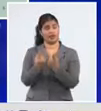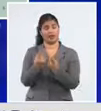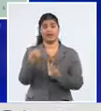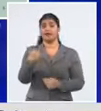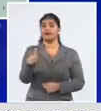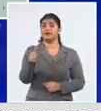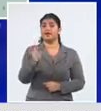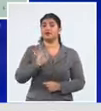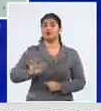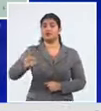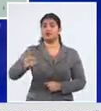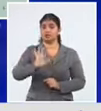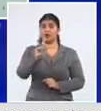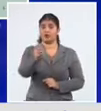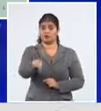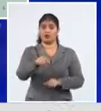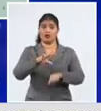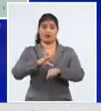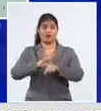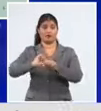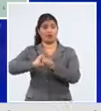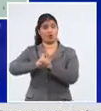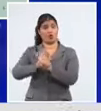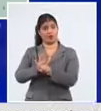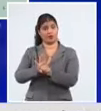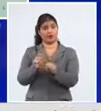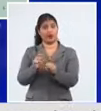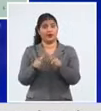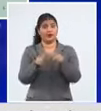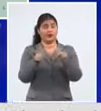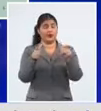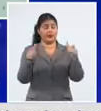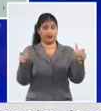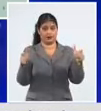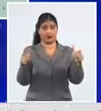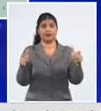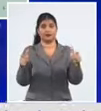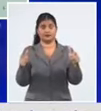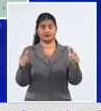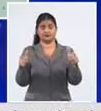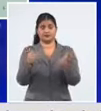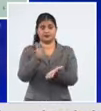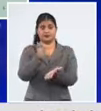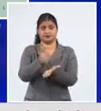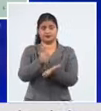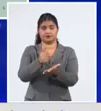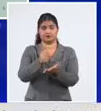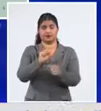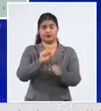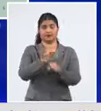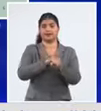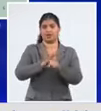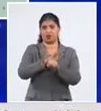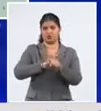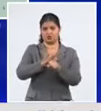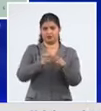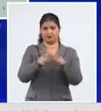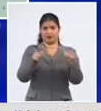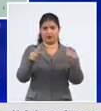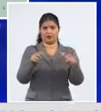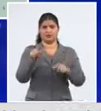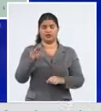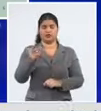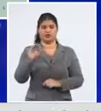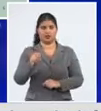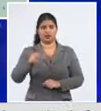La cifra mayor, el 36%, 170 en San José de las Lajas. De todas formas, Jaruco con